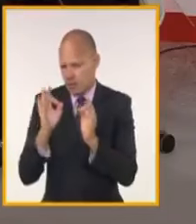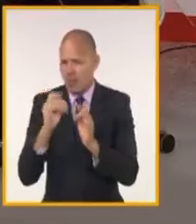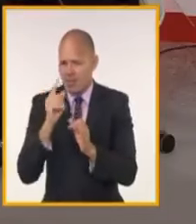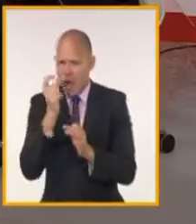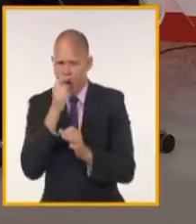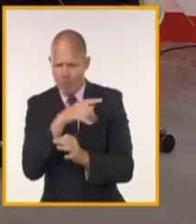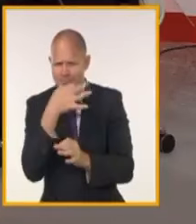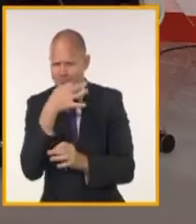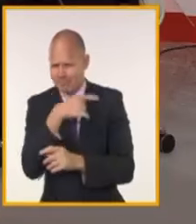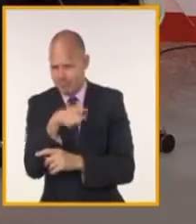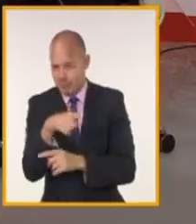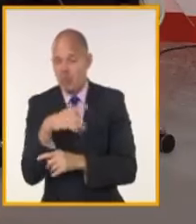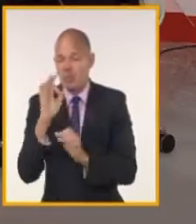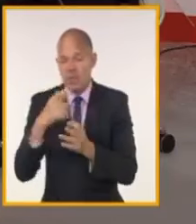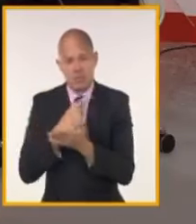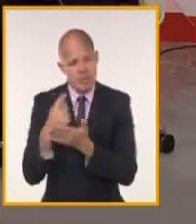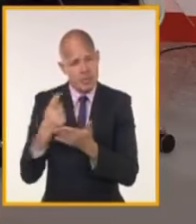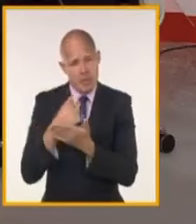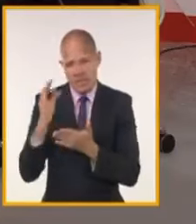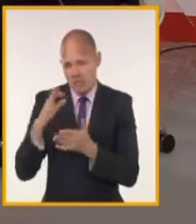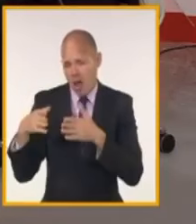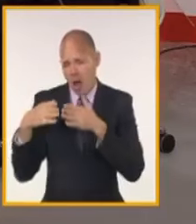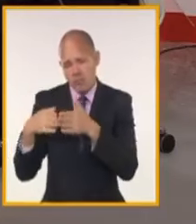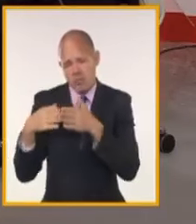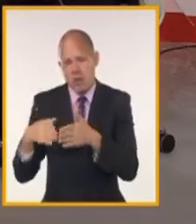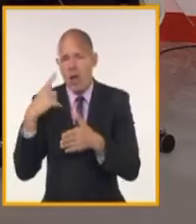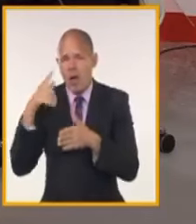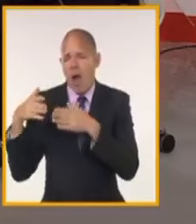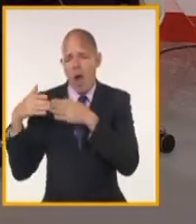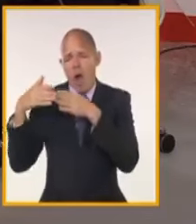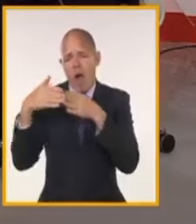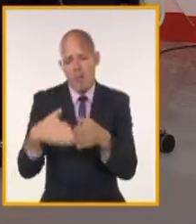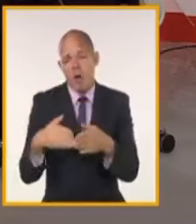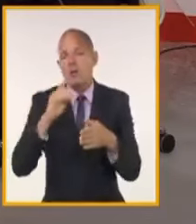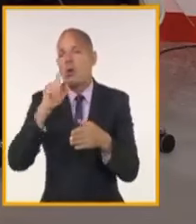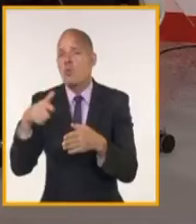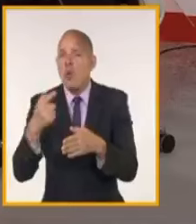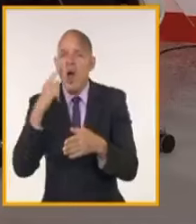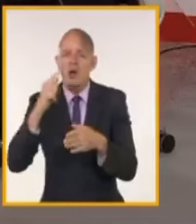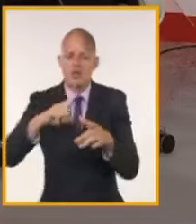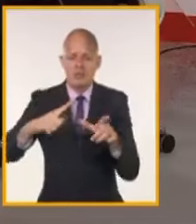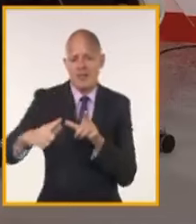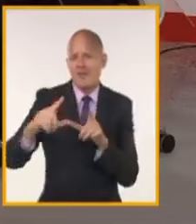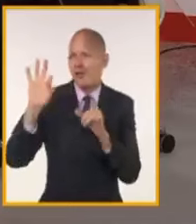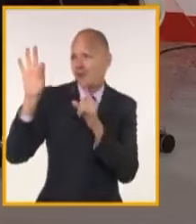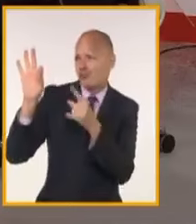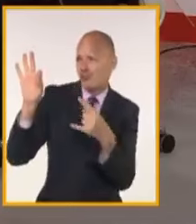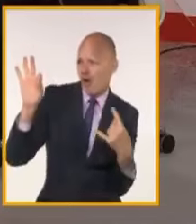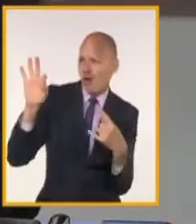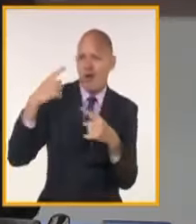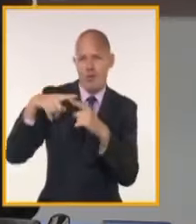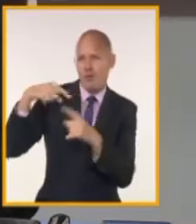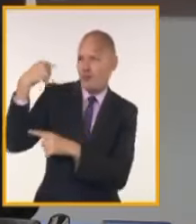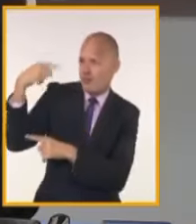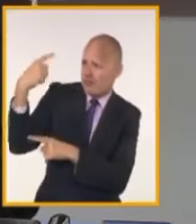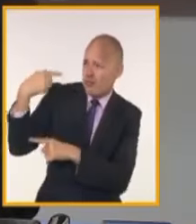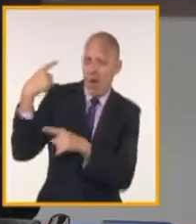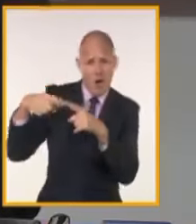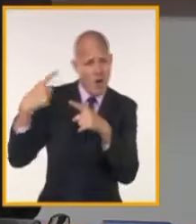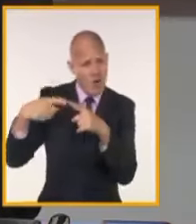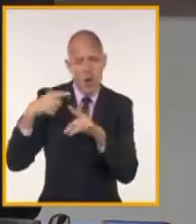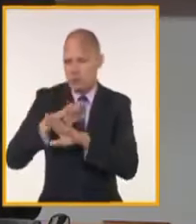más al detalle tod la semana está llegando un barco con recurso y está movimiento constructivo funcionando eso es lo primero que el primer obstaculo resuelto ese